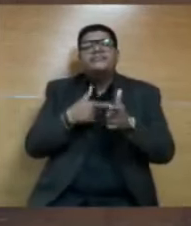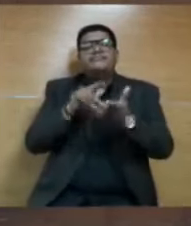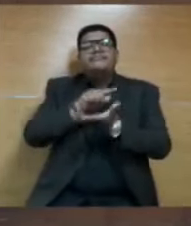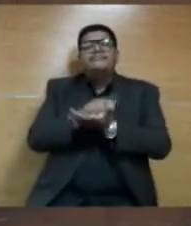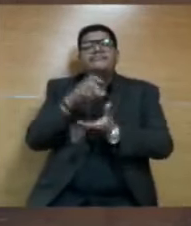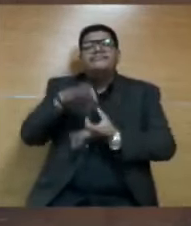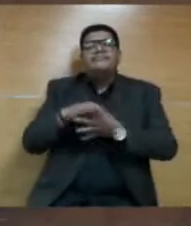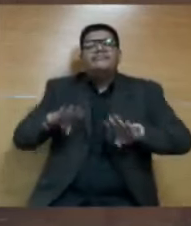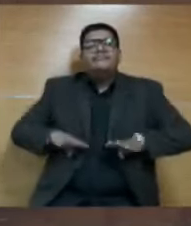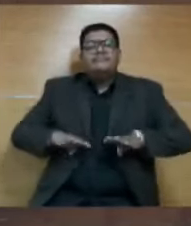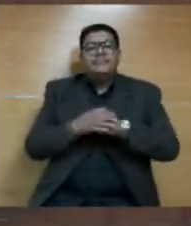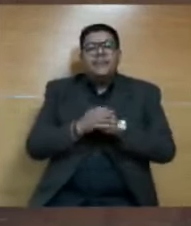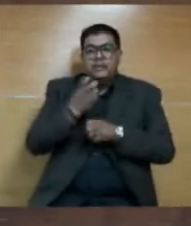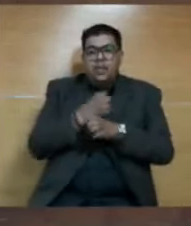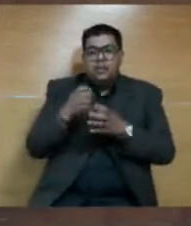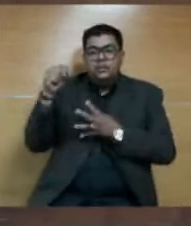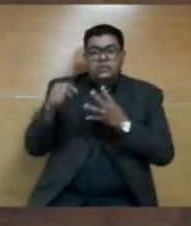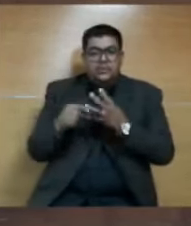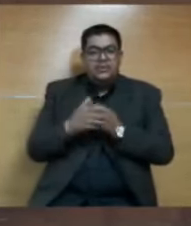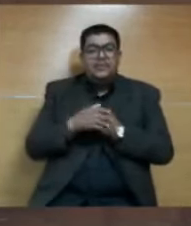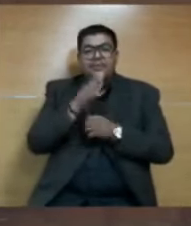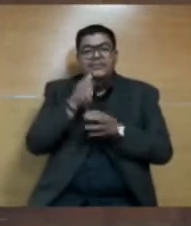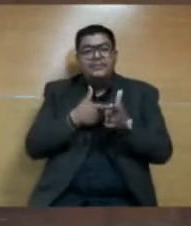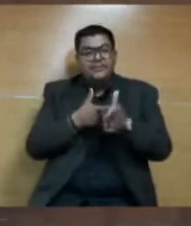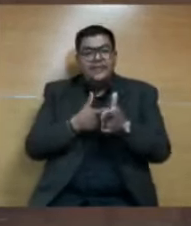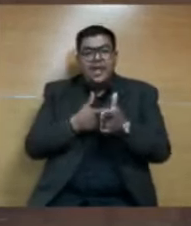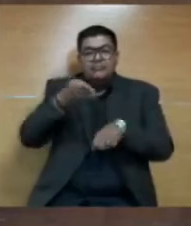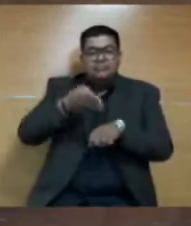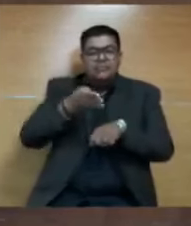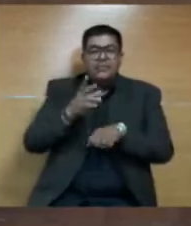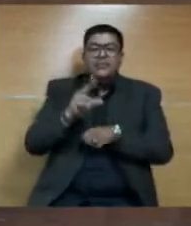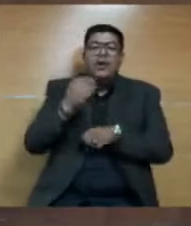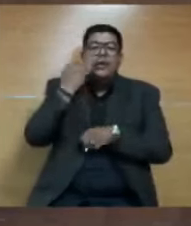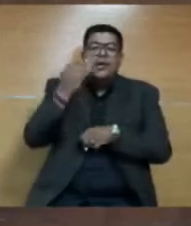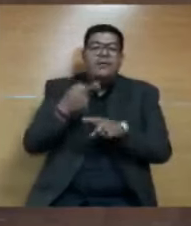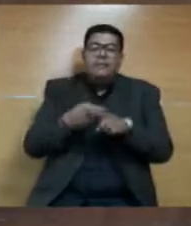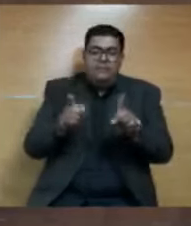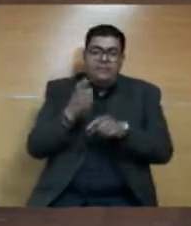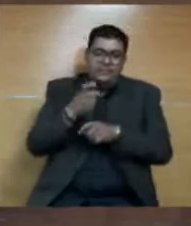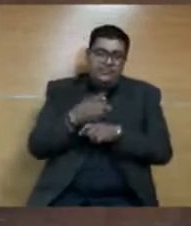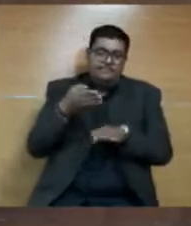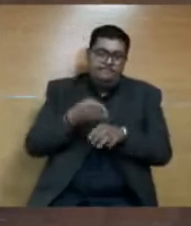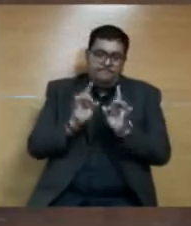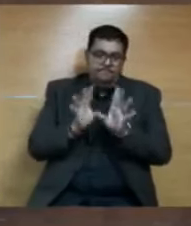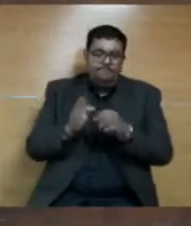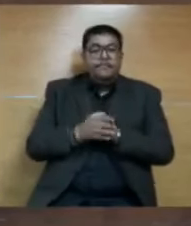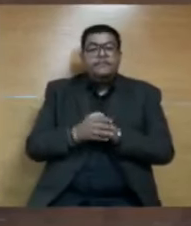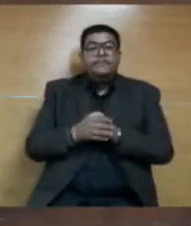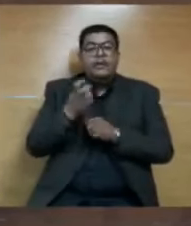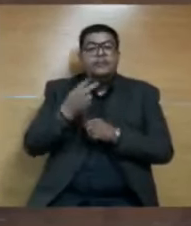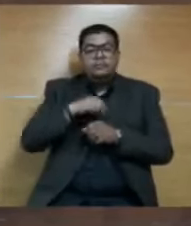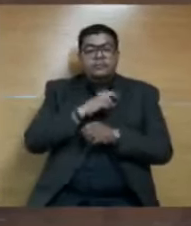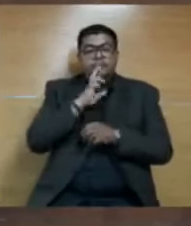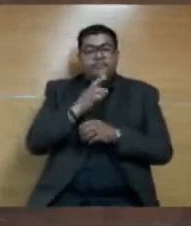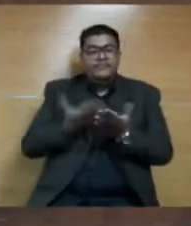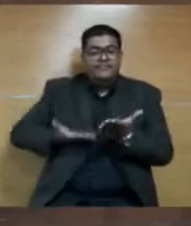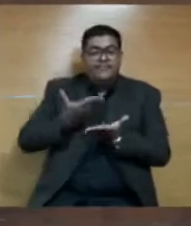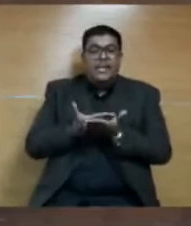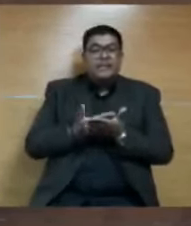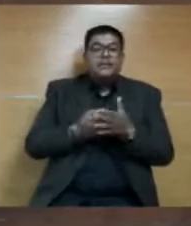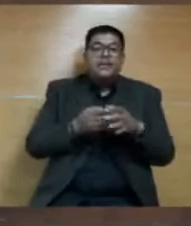autoridad no sancionó, como lo aduce la parte actora, sino a la temporalidad en la que se registró el evento. En consecuencia, se